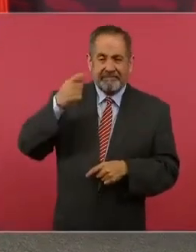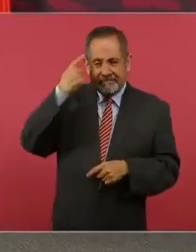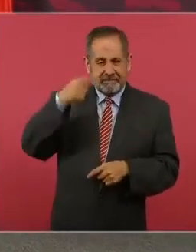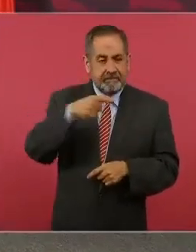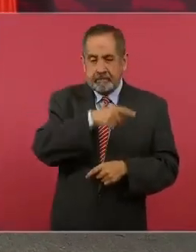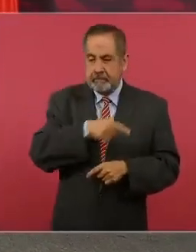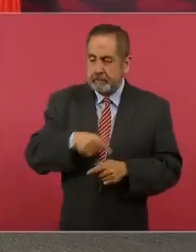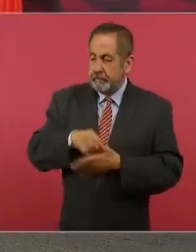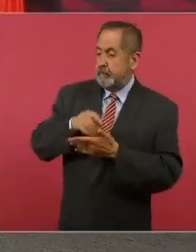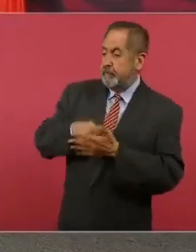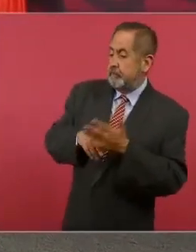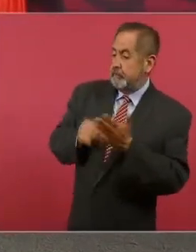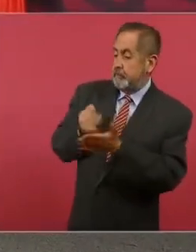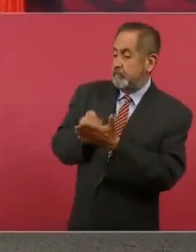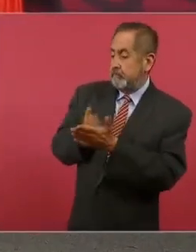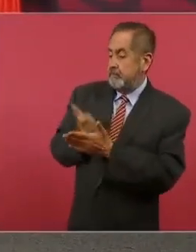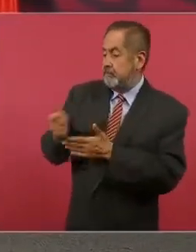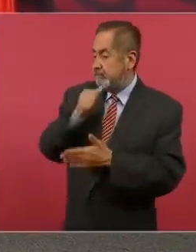evadir impuestos